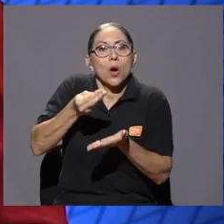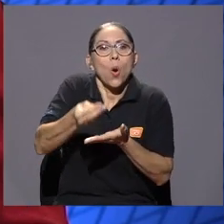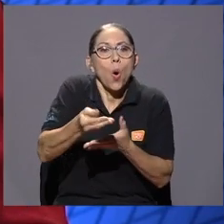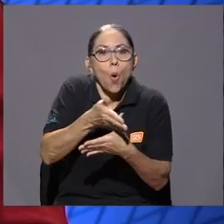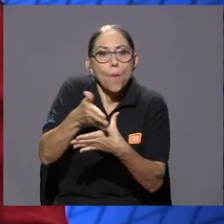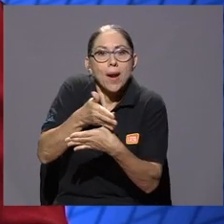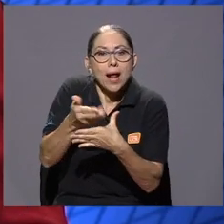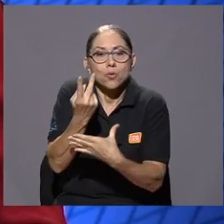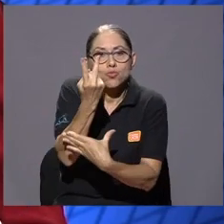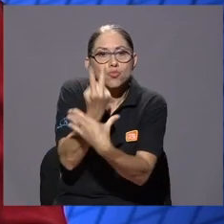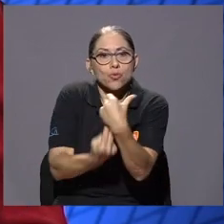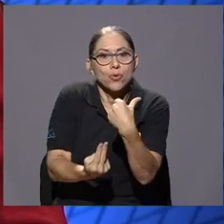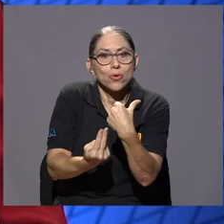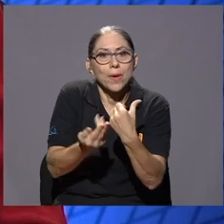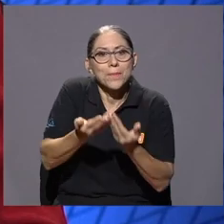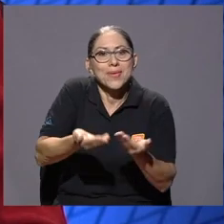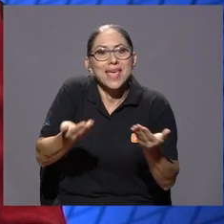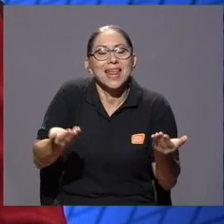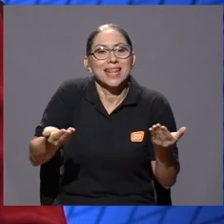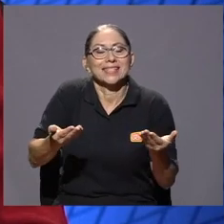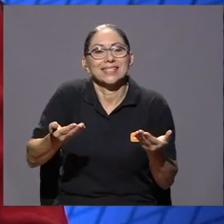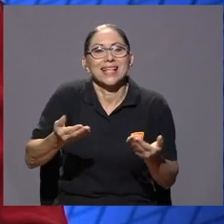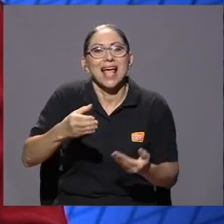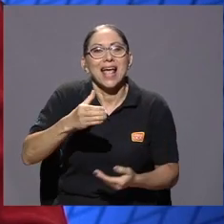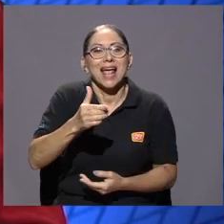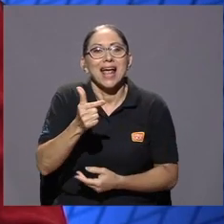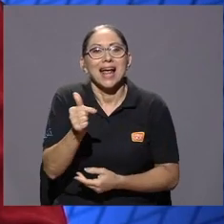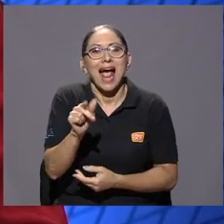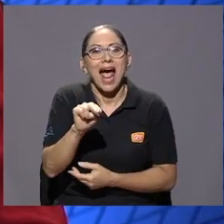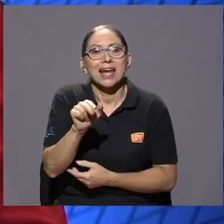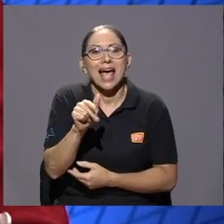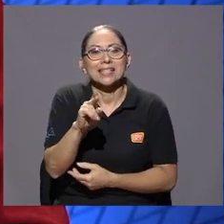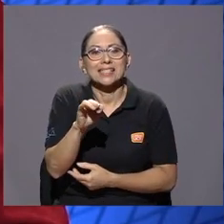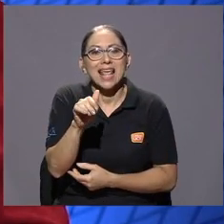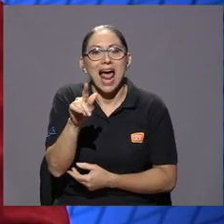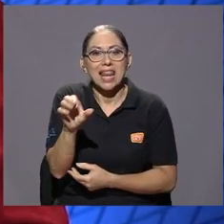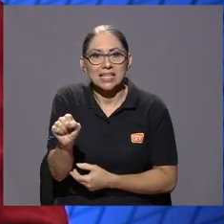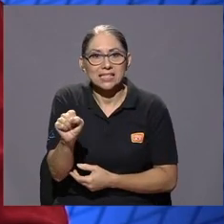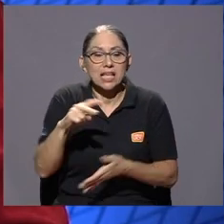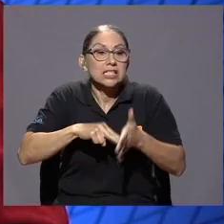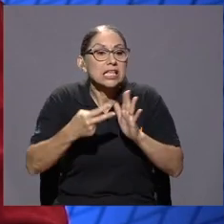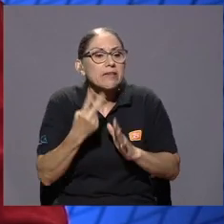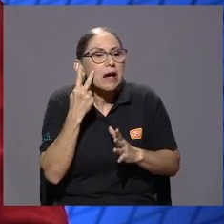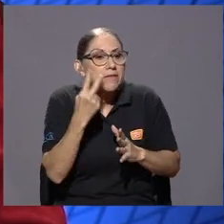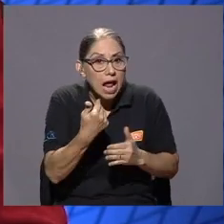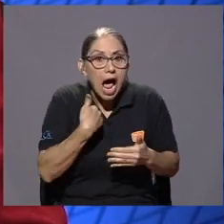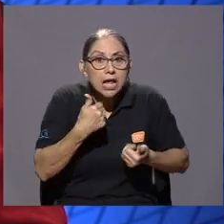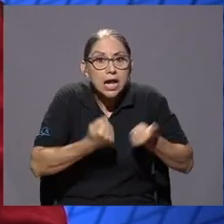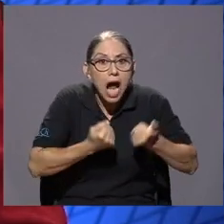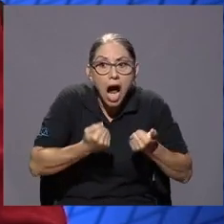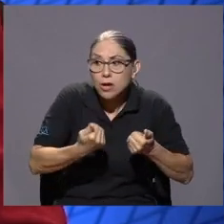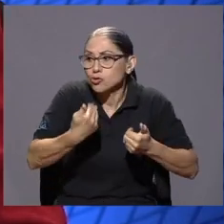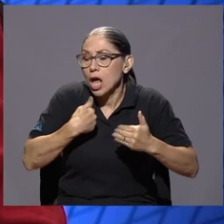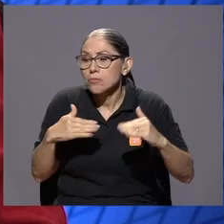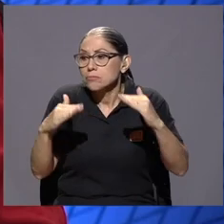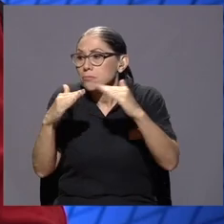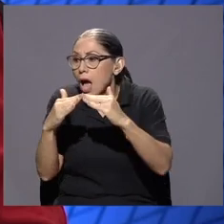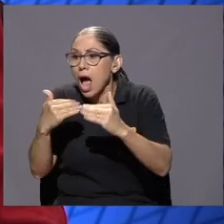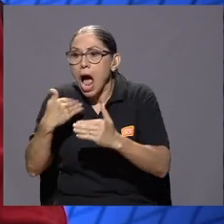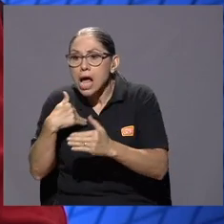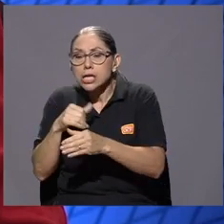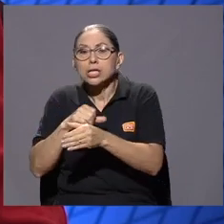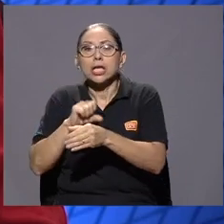hablábamos al inicio, hacer la revisión de los carros, de las propiedades, si hay sociedades